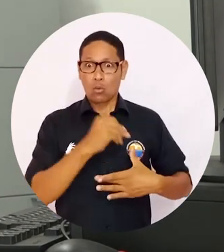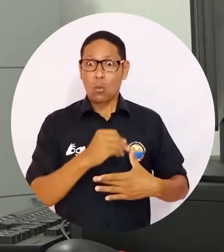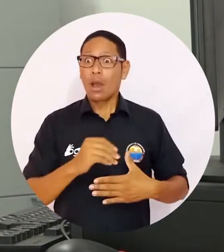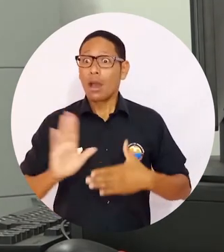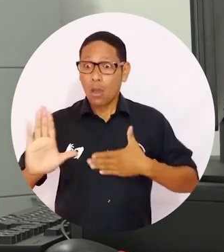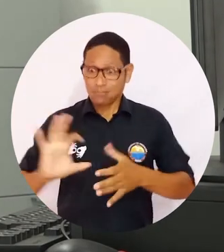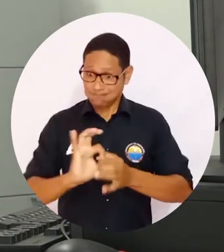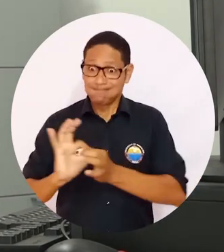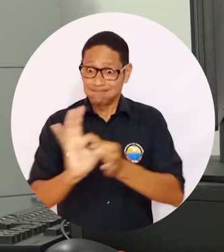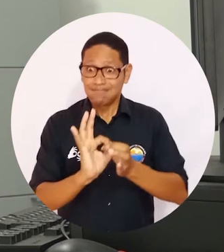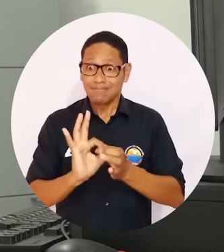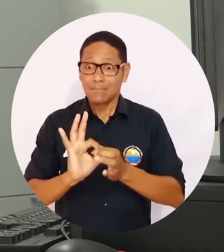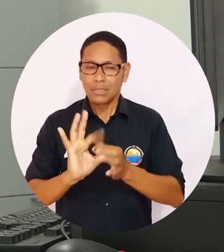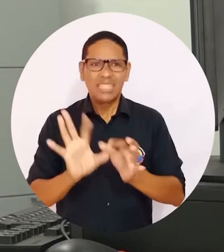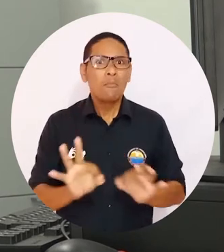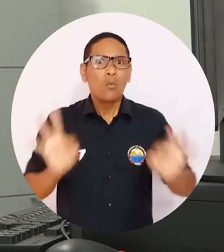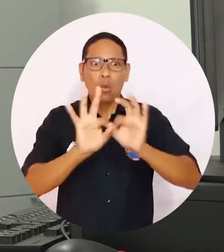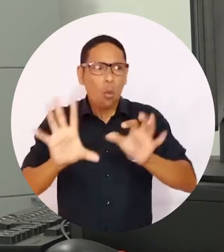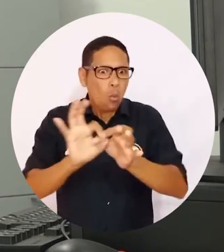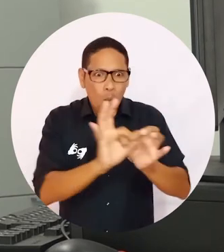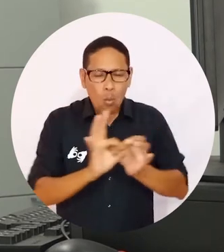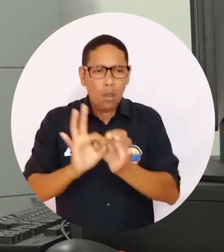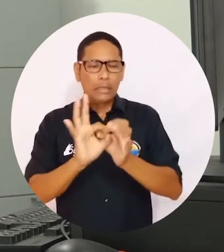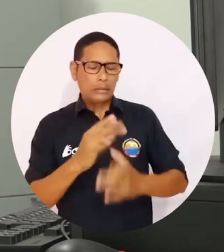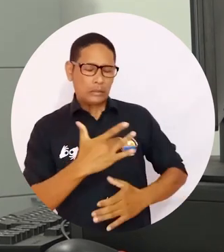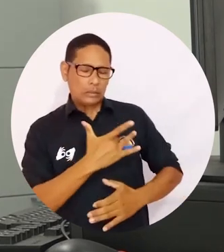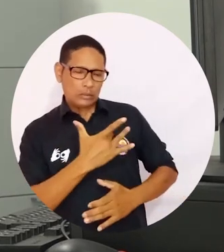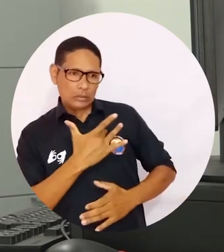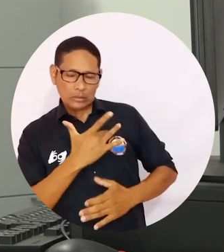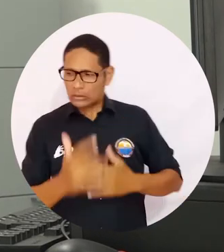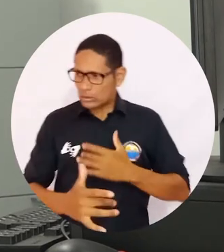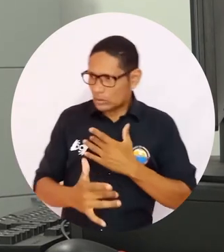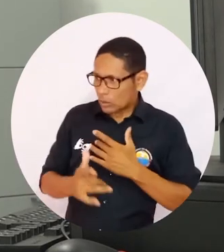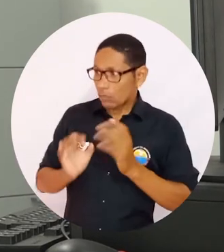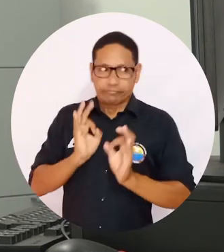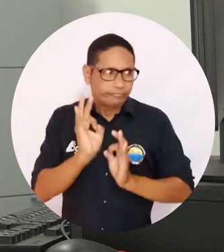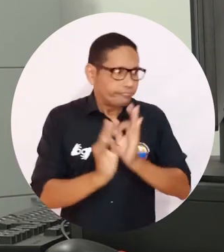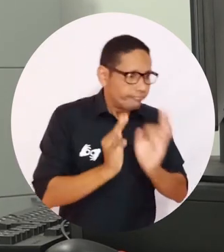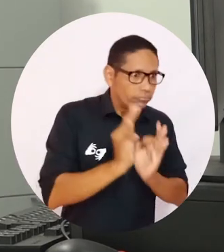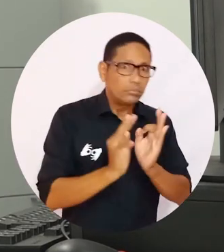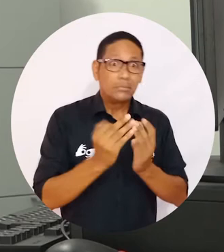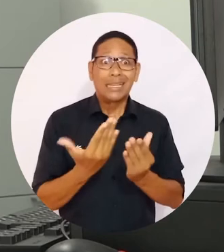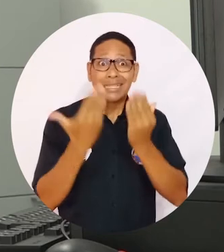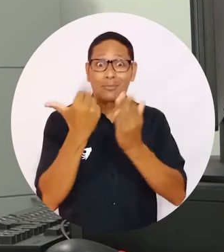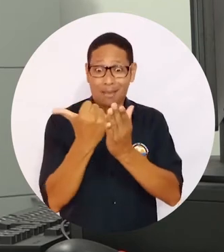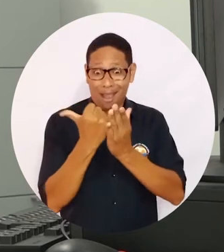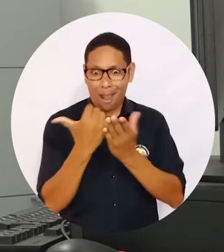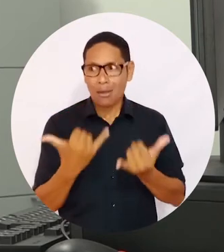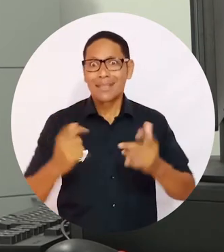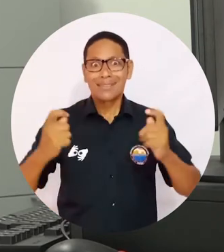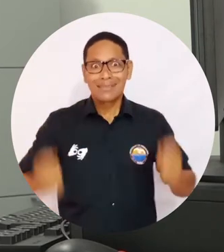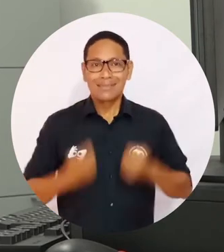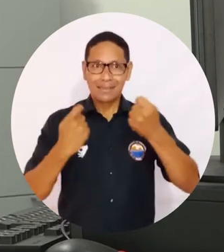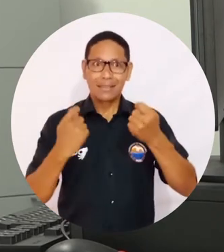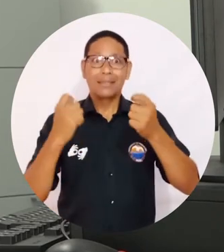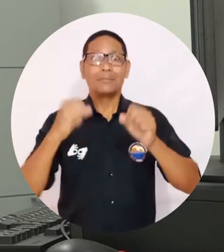a la solidaridad. Y es precisamente esa solidaridad y esa empatía lo que nos puede a nosotros en este momento